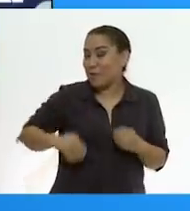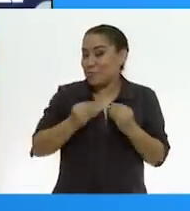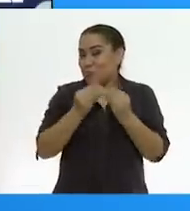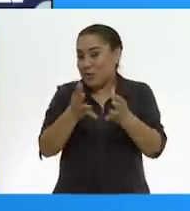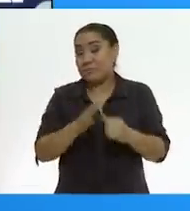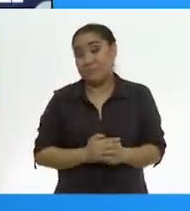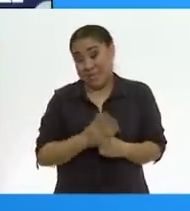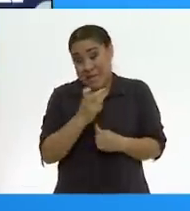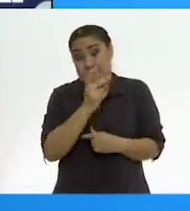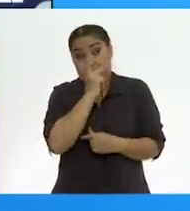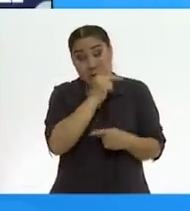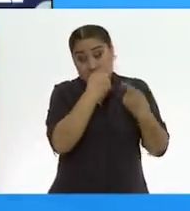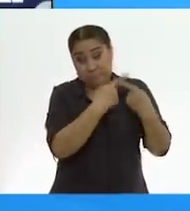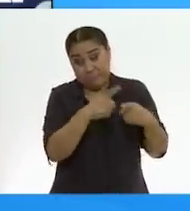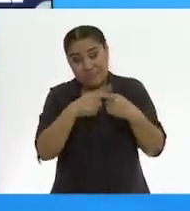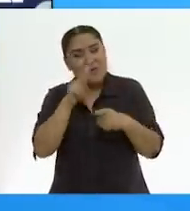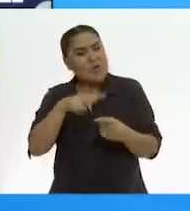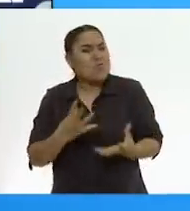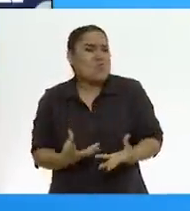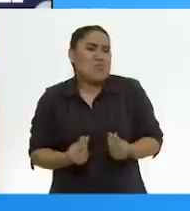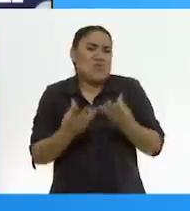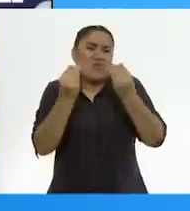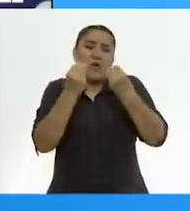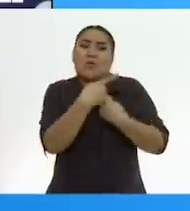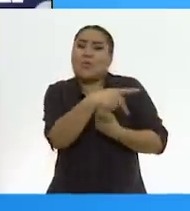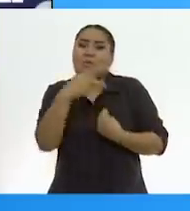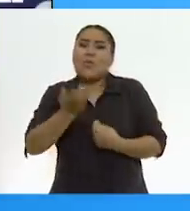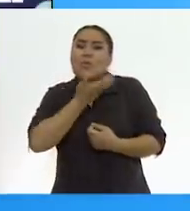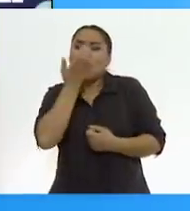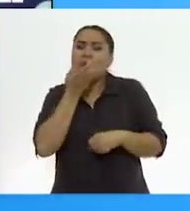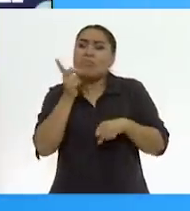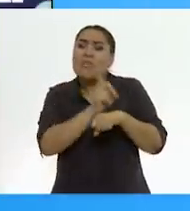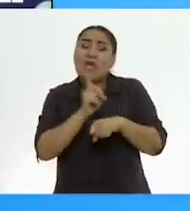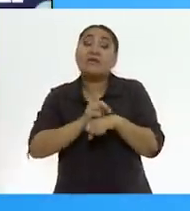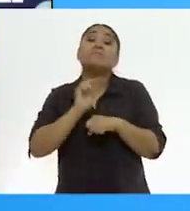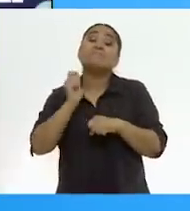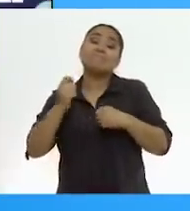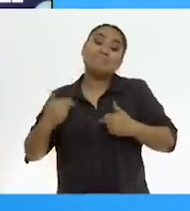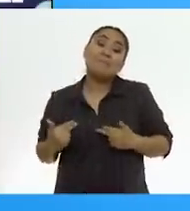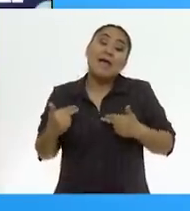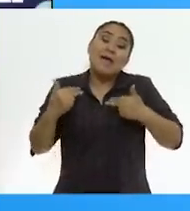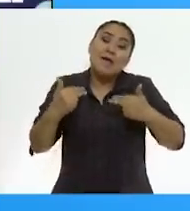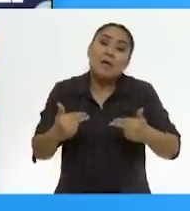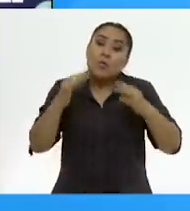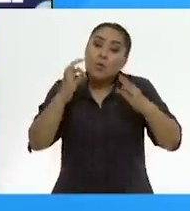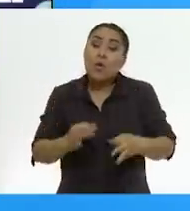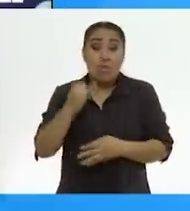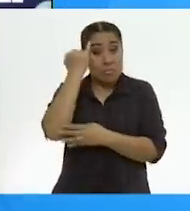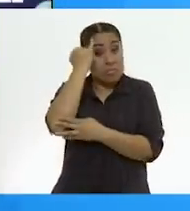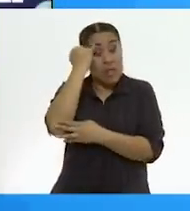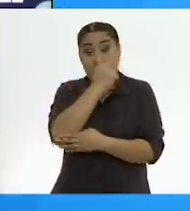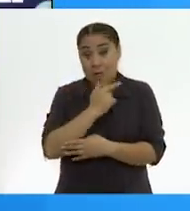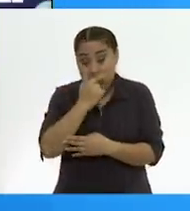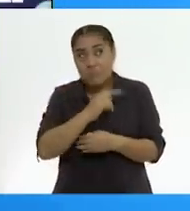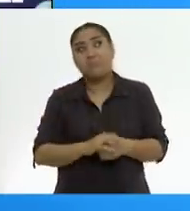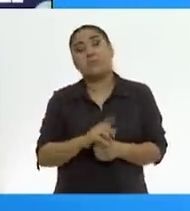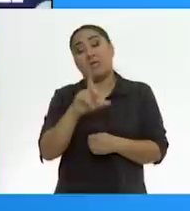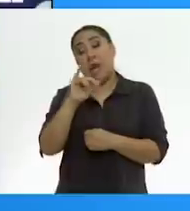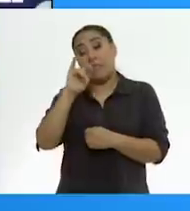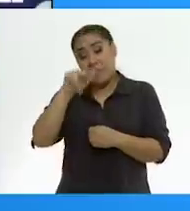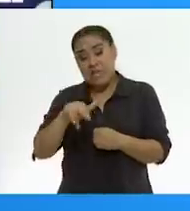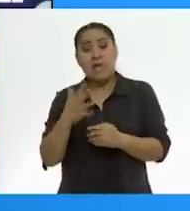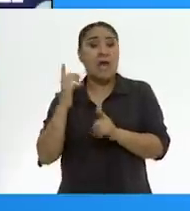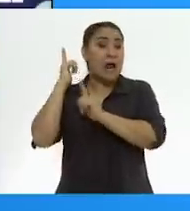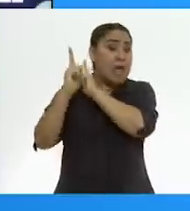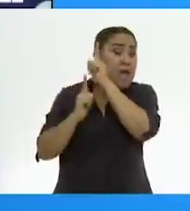Así como estas palabras, hay muchas que usamos todos los días y que son herencias, pues, de nuestras lenguas indígenas. También del latín, el